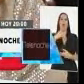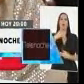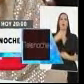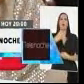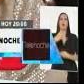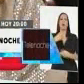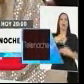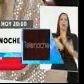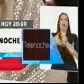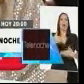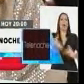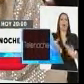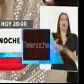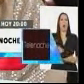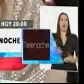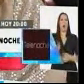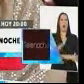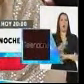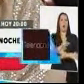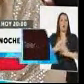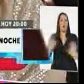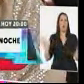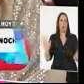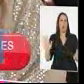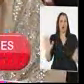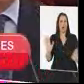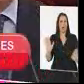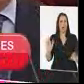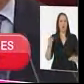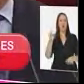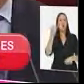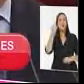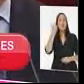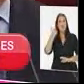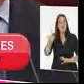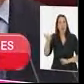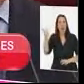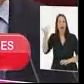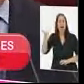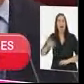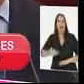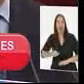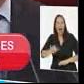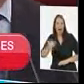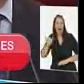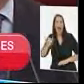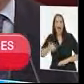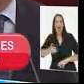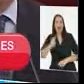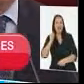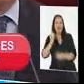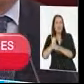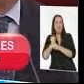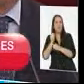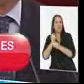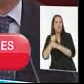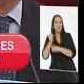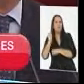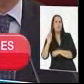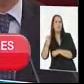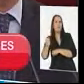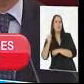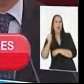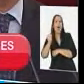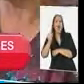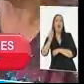me pareció que el cambio de clima político, el respeto, la convivencia, es el gran cambio de la Argentina y es lo que yo